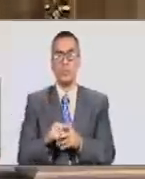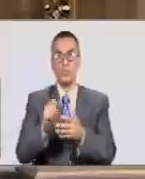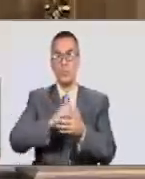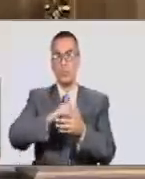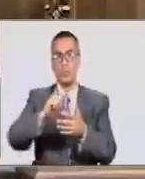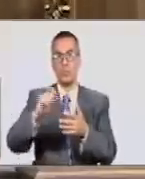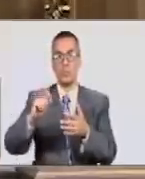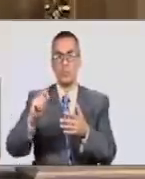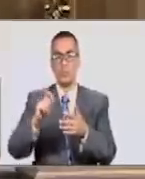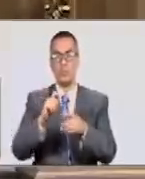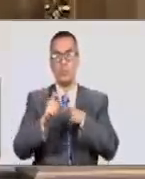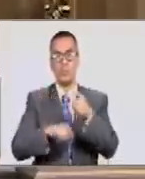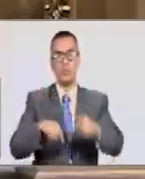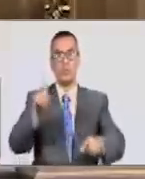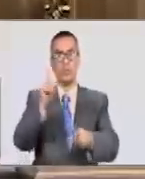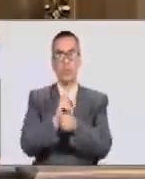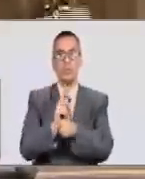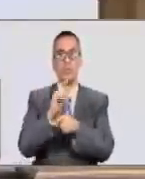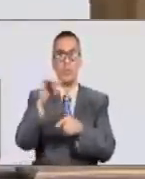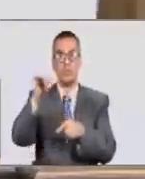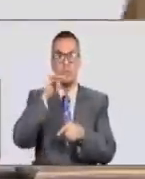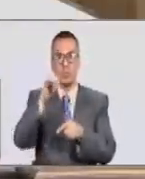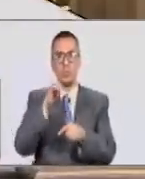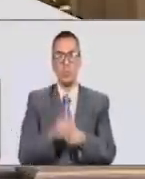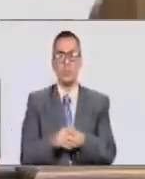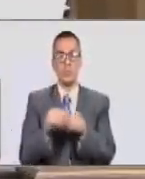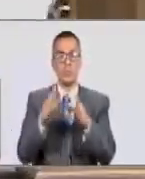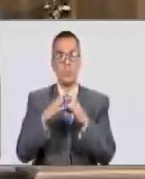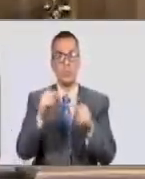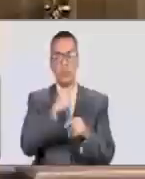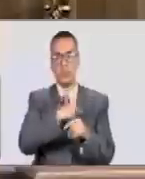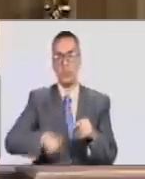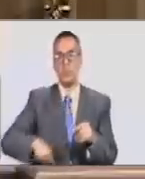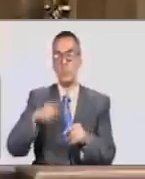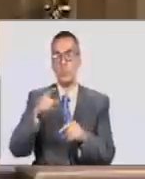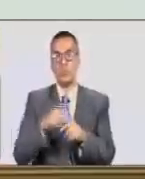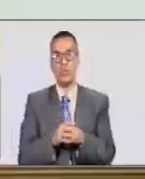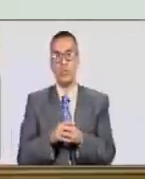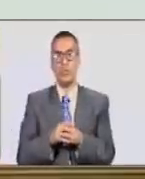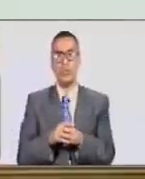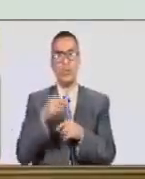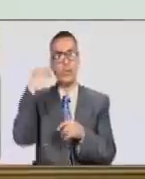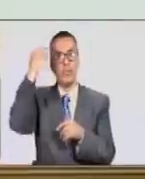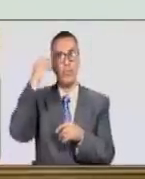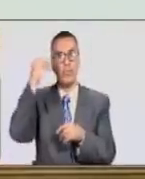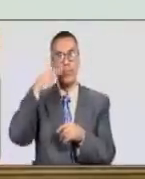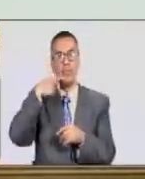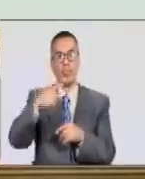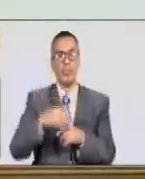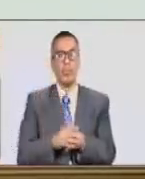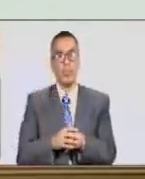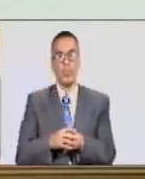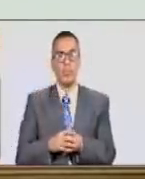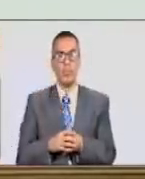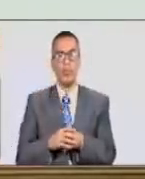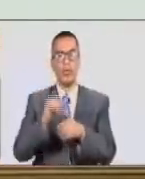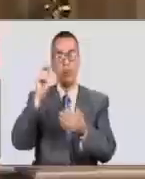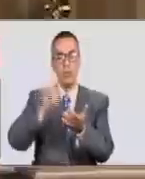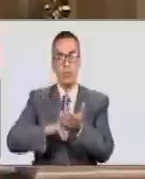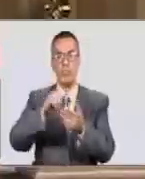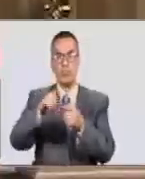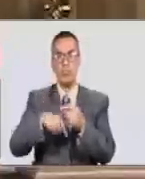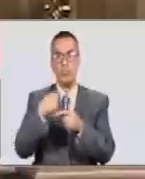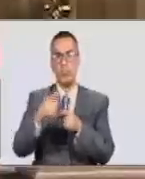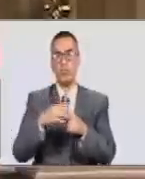Epígrafe, registro único de información fiscal. Esto opciona, presidente. En consideración. Aprobado.